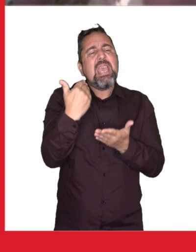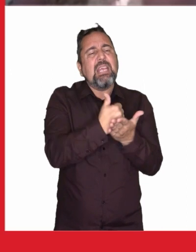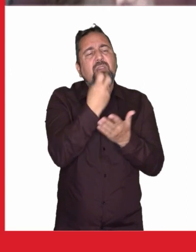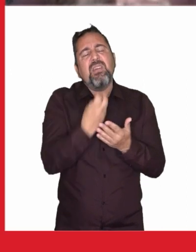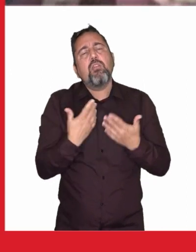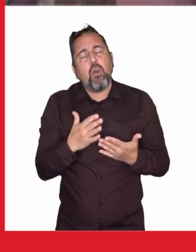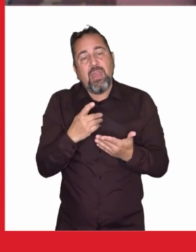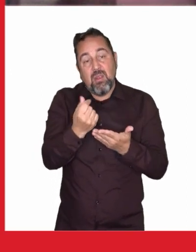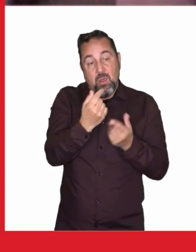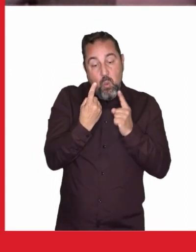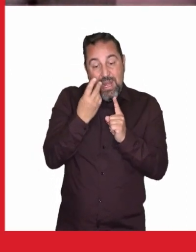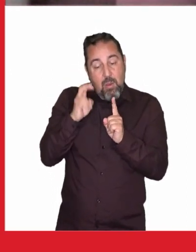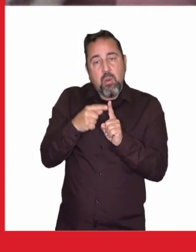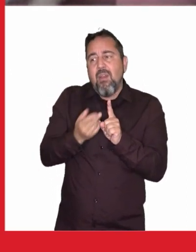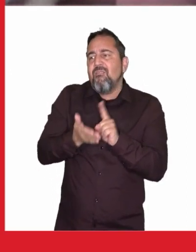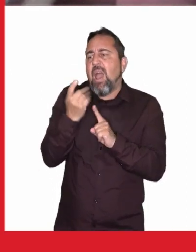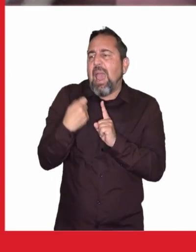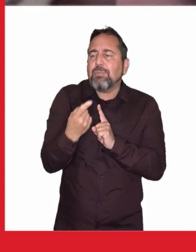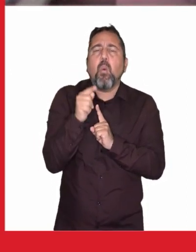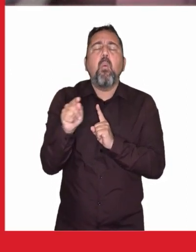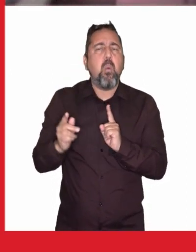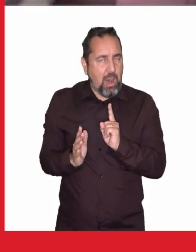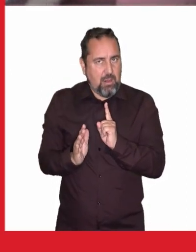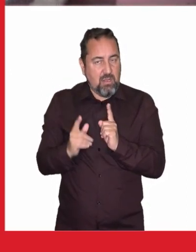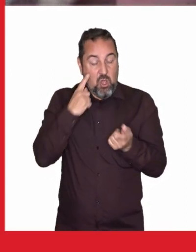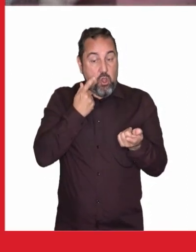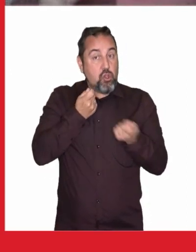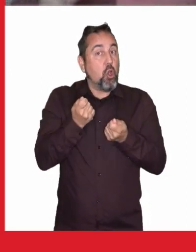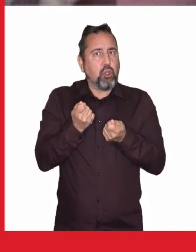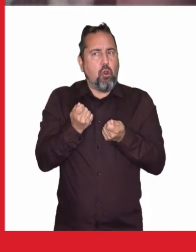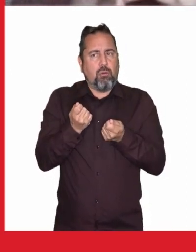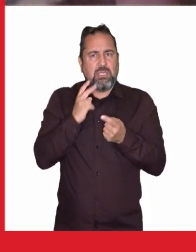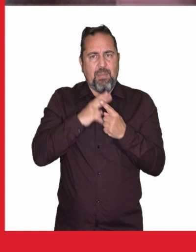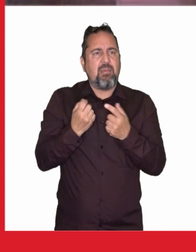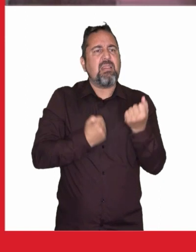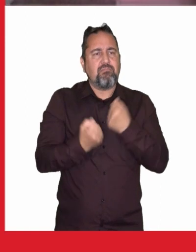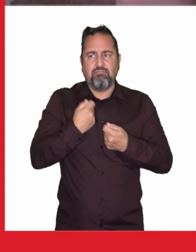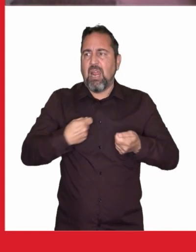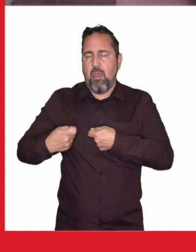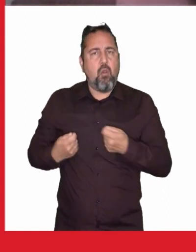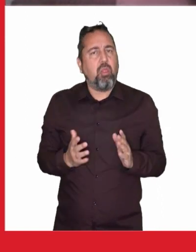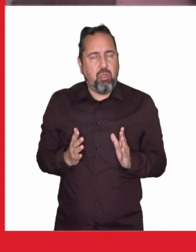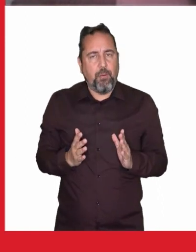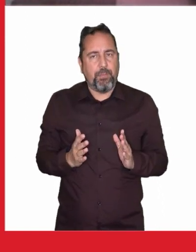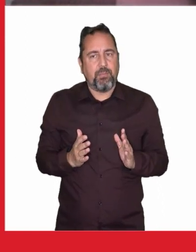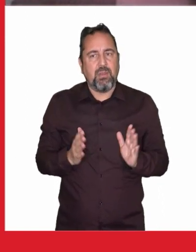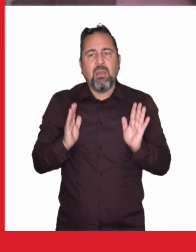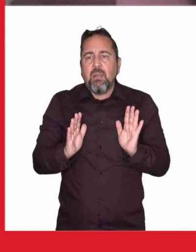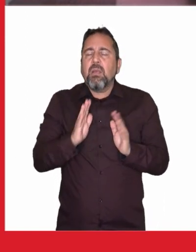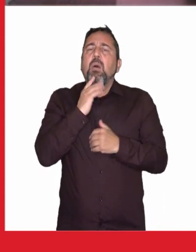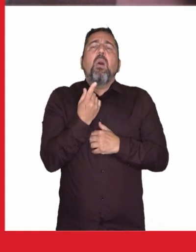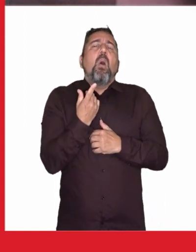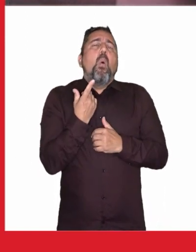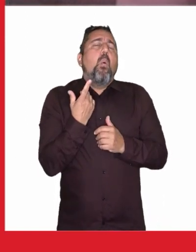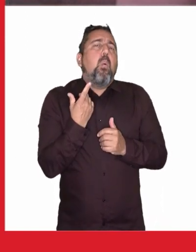viabilidad económica es, tienes que tener claro de dónde viene cada ingreso y a dónde se va cada euro. Esto es controlar un negocio económicamente.